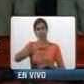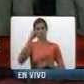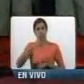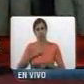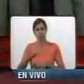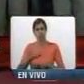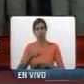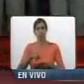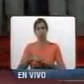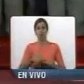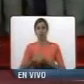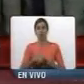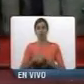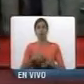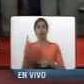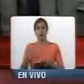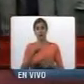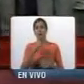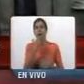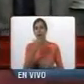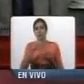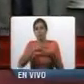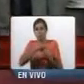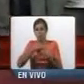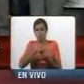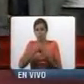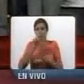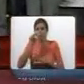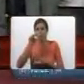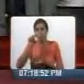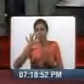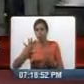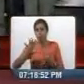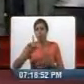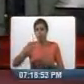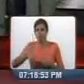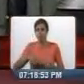Aticos, bueno, ahí hubo un conato